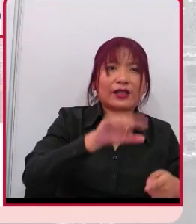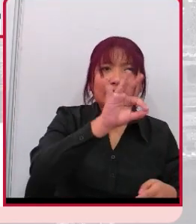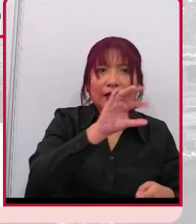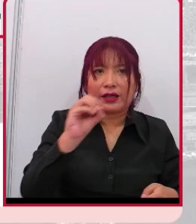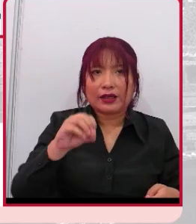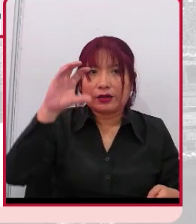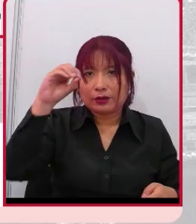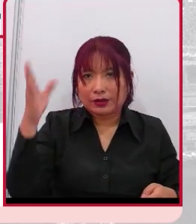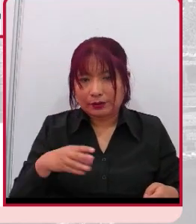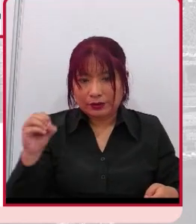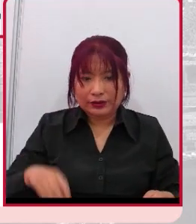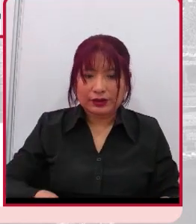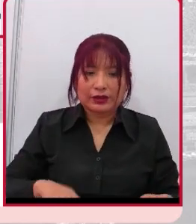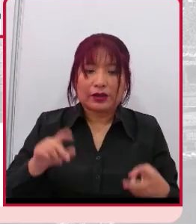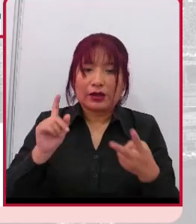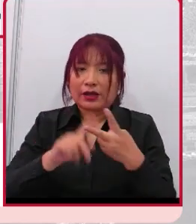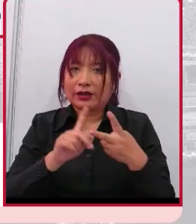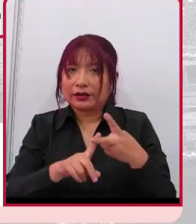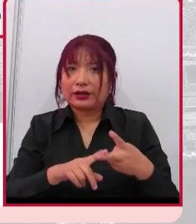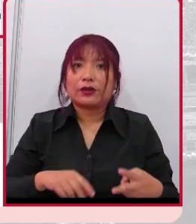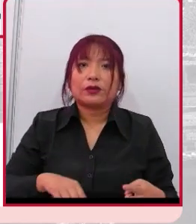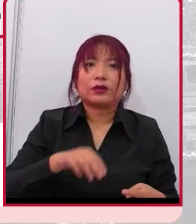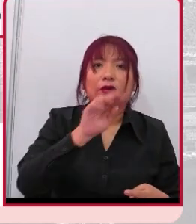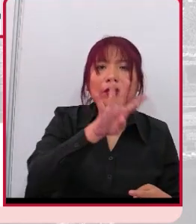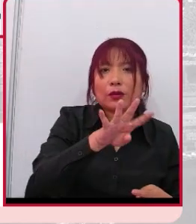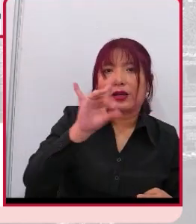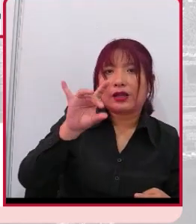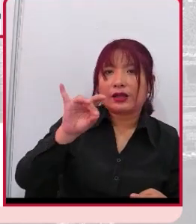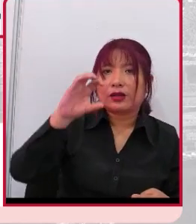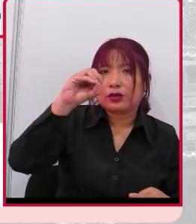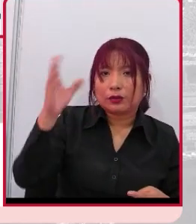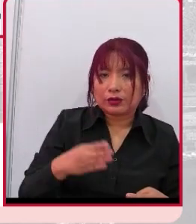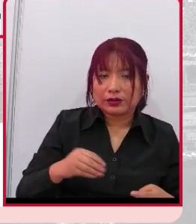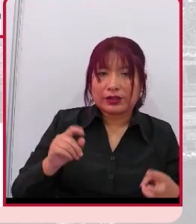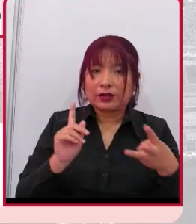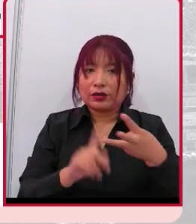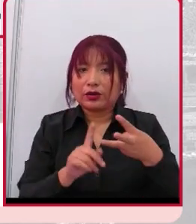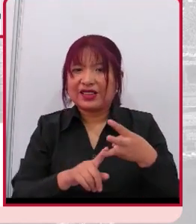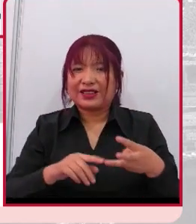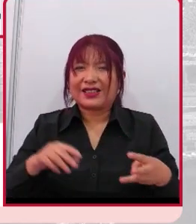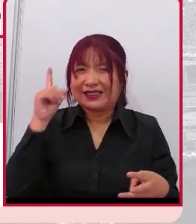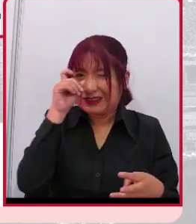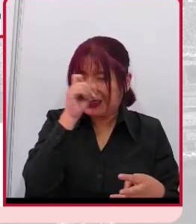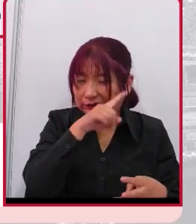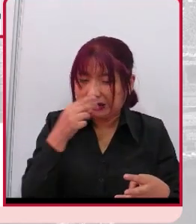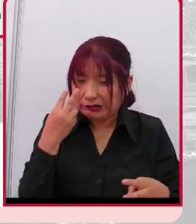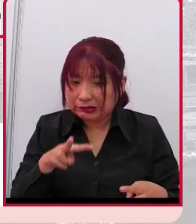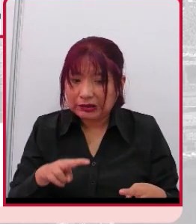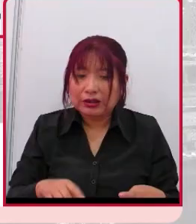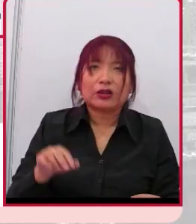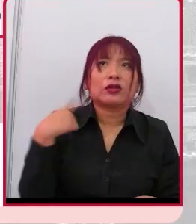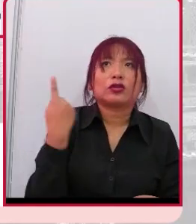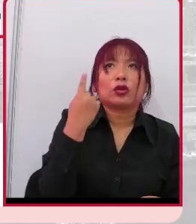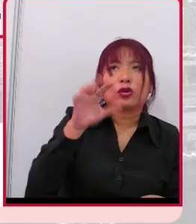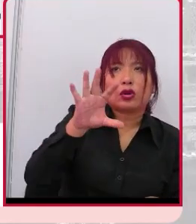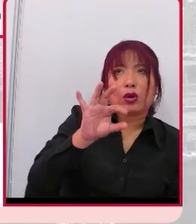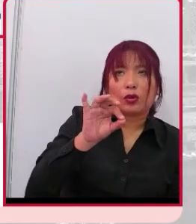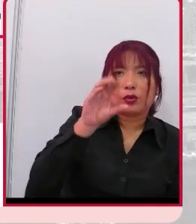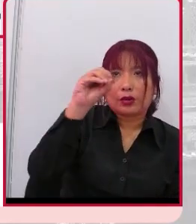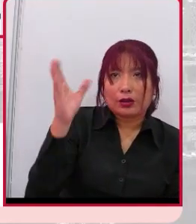un alrededor de 48% de energita. Y una muestra 3 muy complicada con solo 9% de